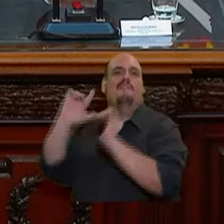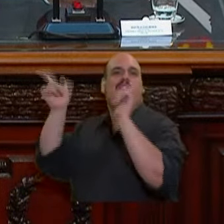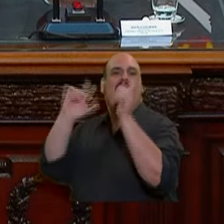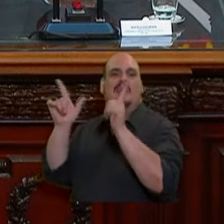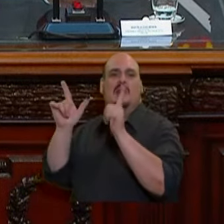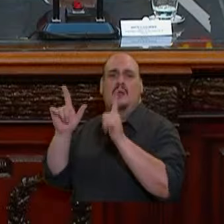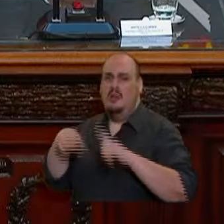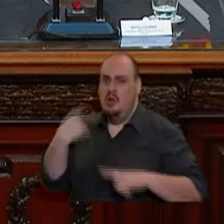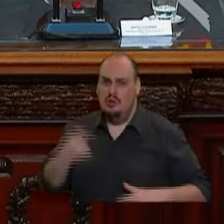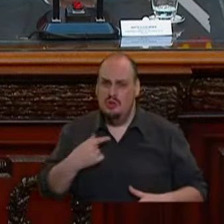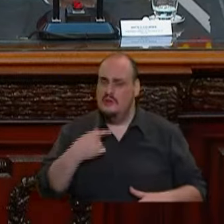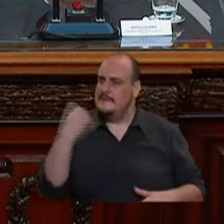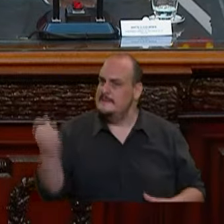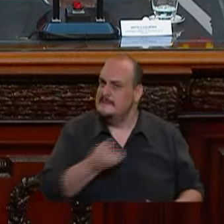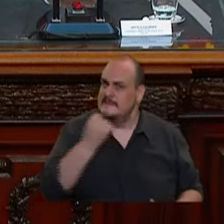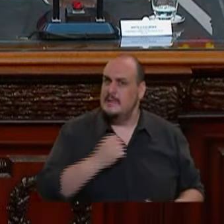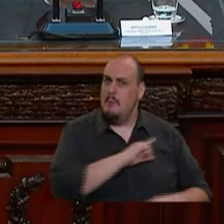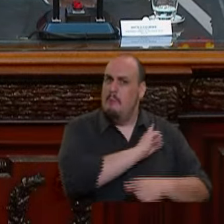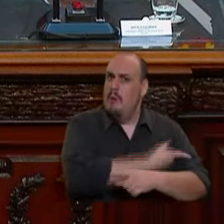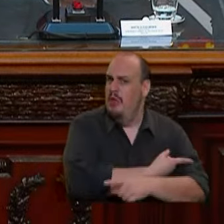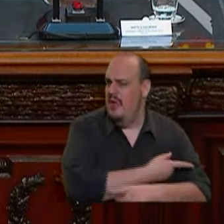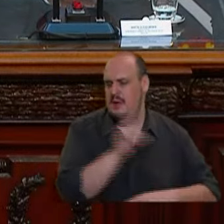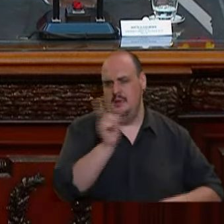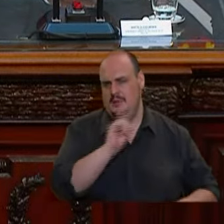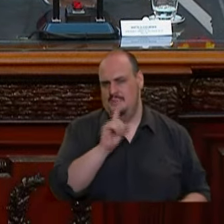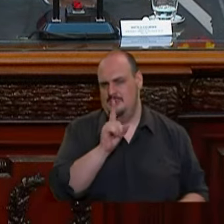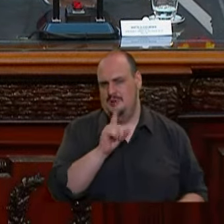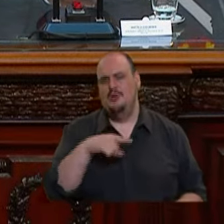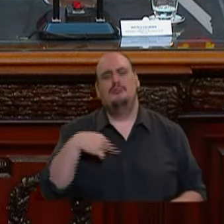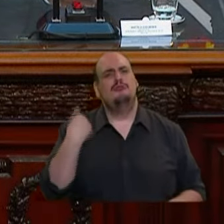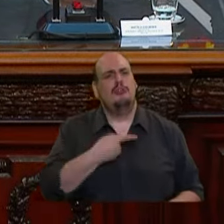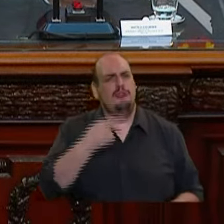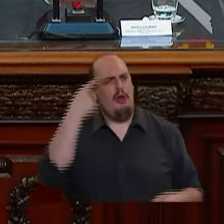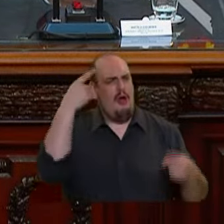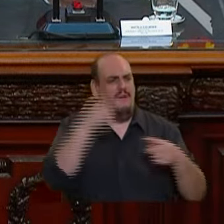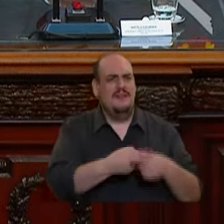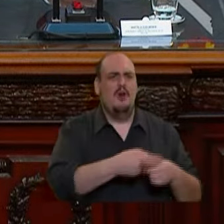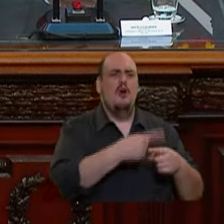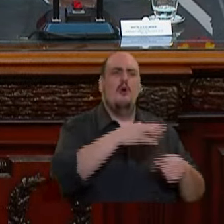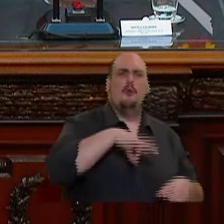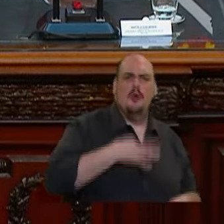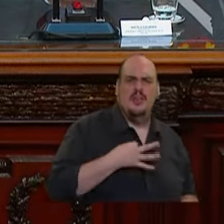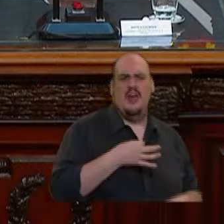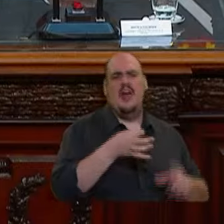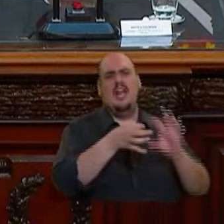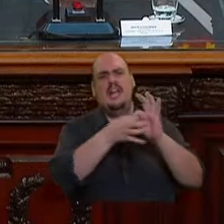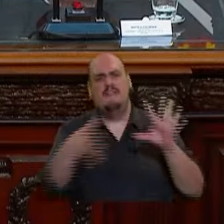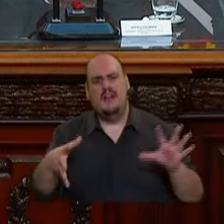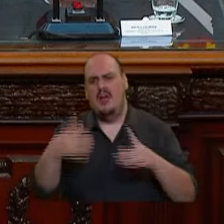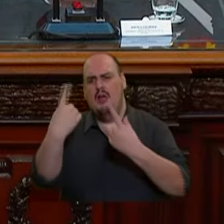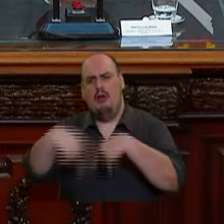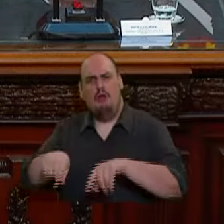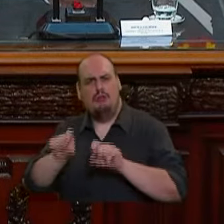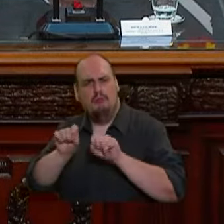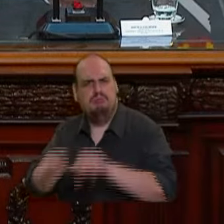poder mismo, sino nuestra causa sagrada, la defensa de la vida, la libertad y la propiedad privada de los